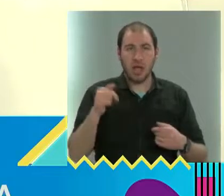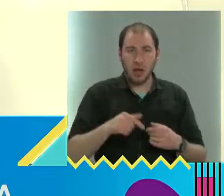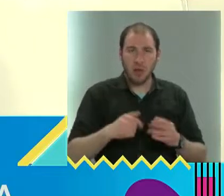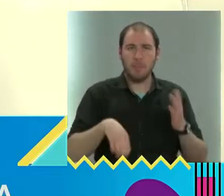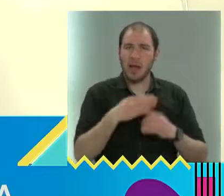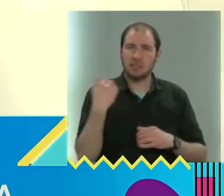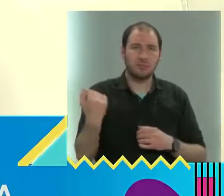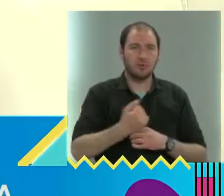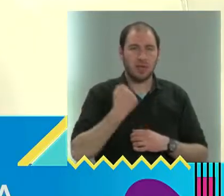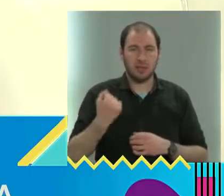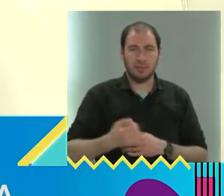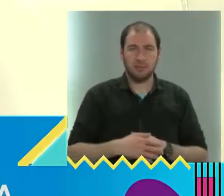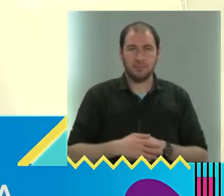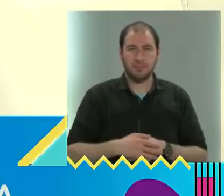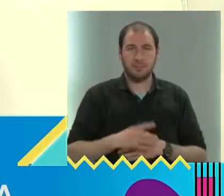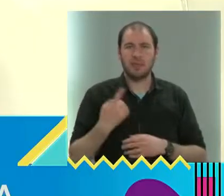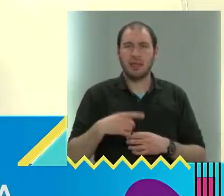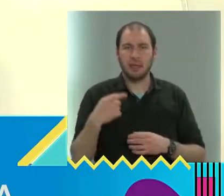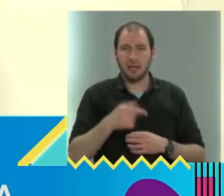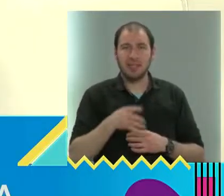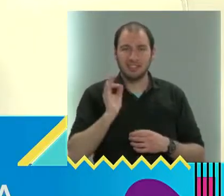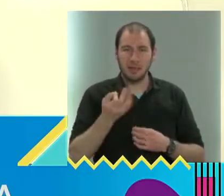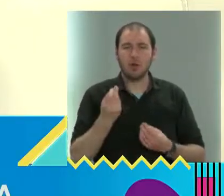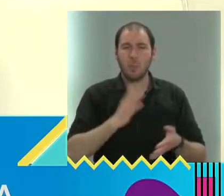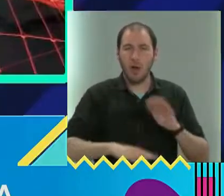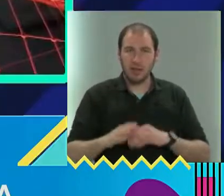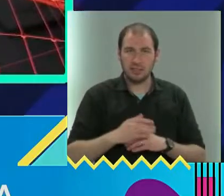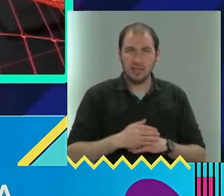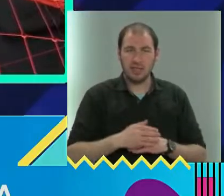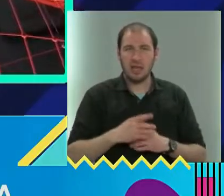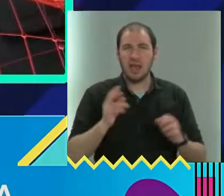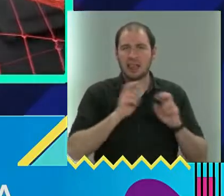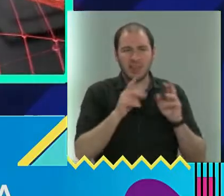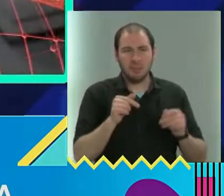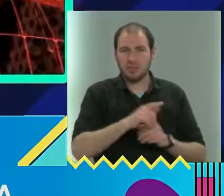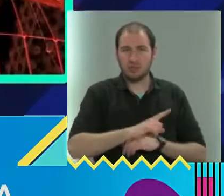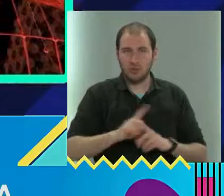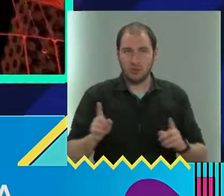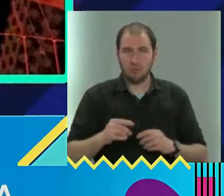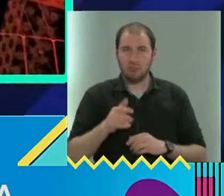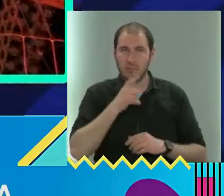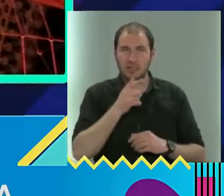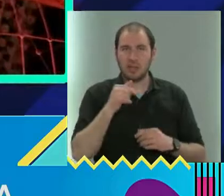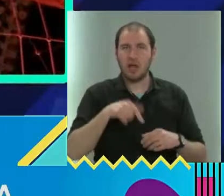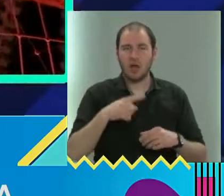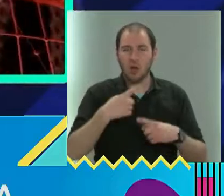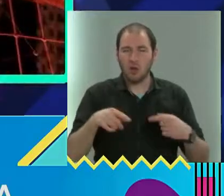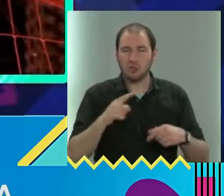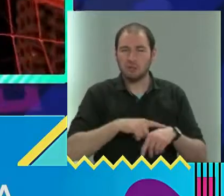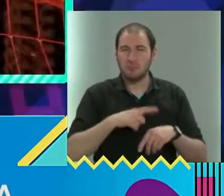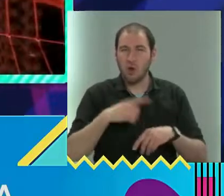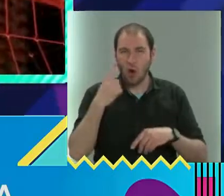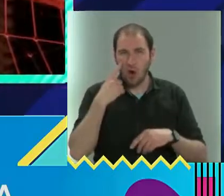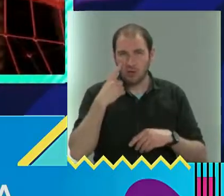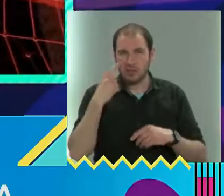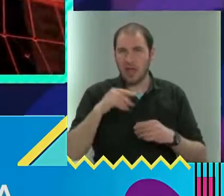mayor importancia, que es justamente el saber hacer, no la disciplina por sí misma. Yo creo que en la era del conocimiento no vamos